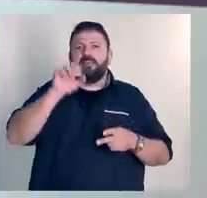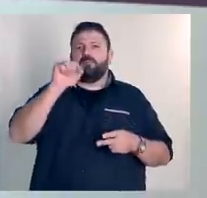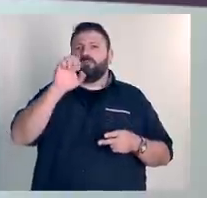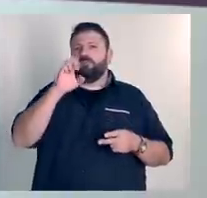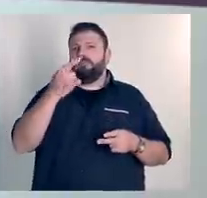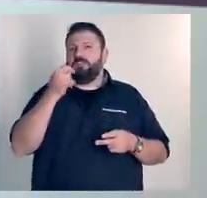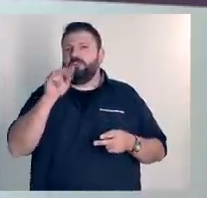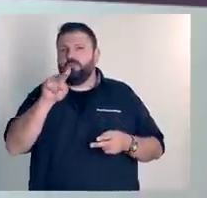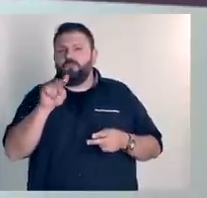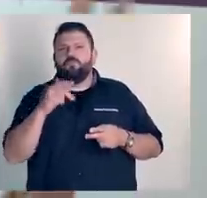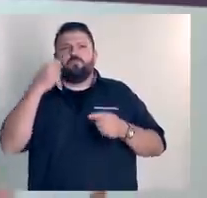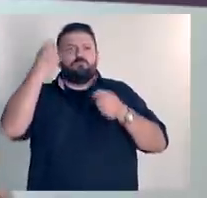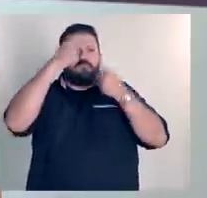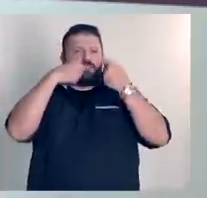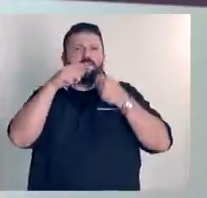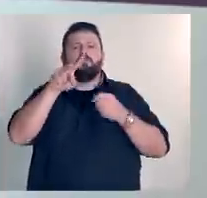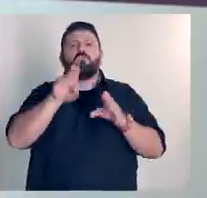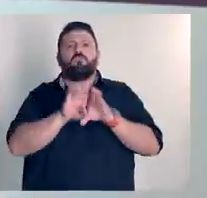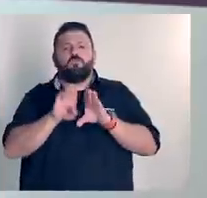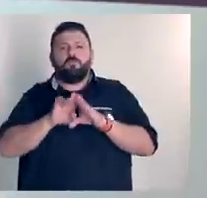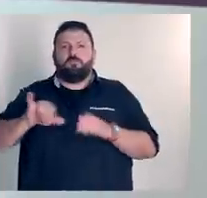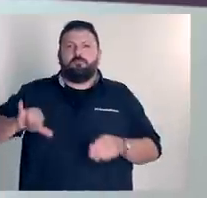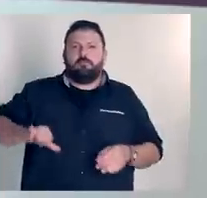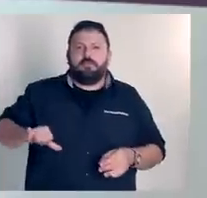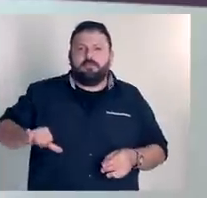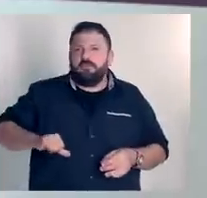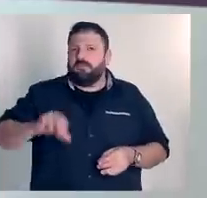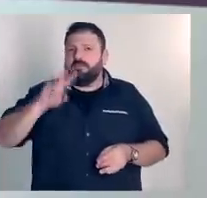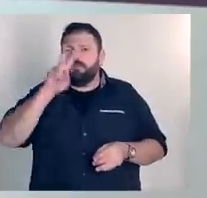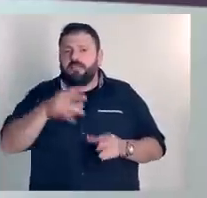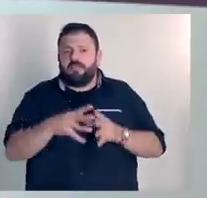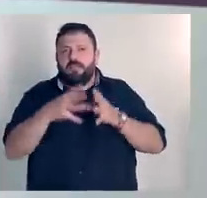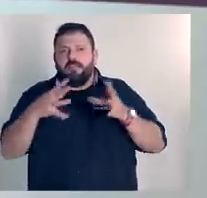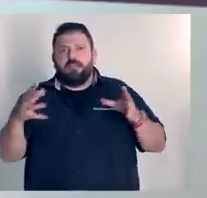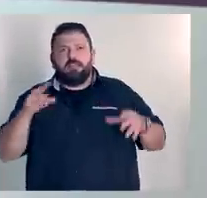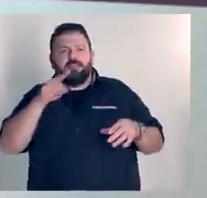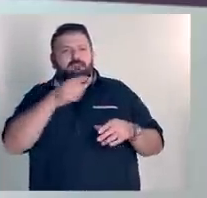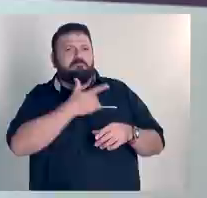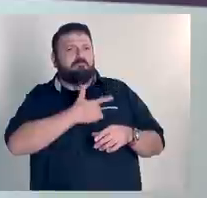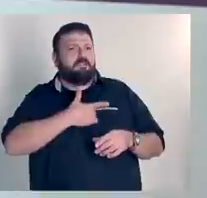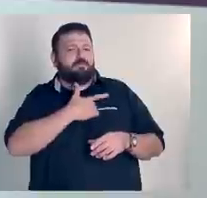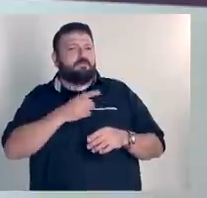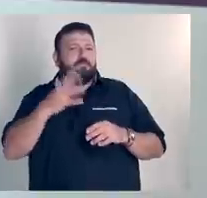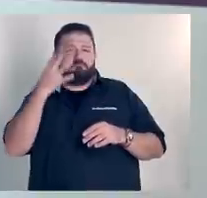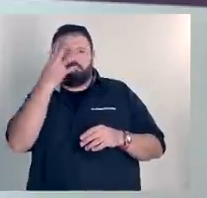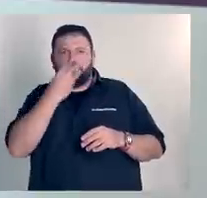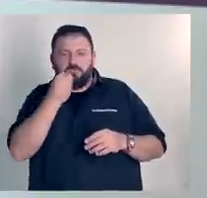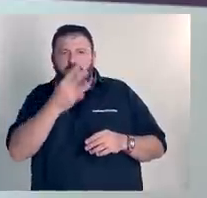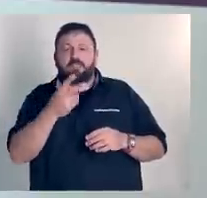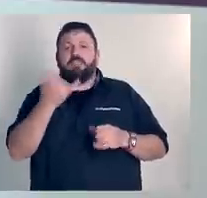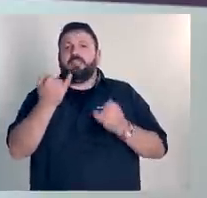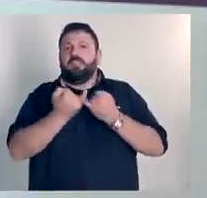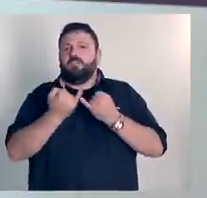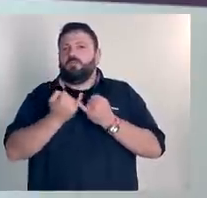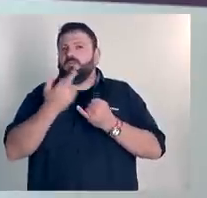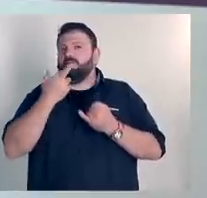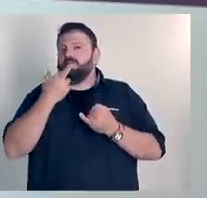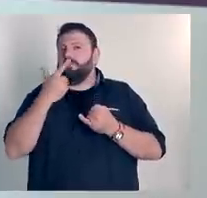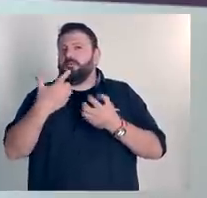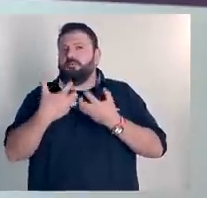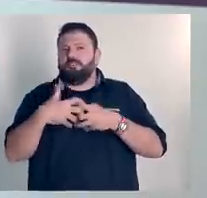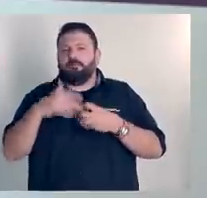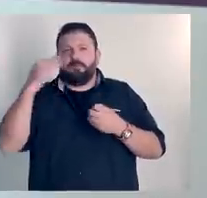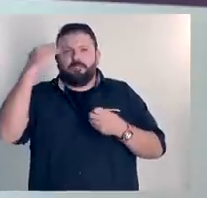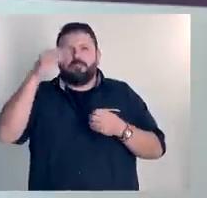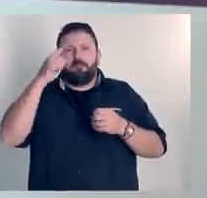que digan, oye, me interesa crecer, es una línea maravillosa y van a tener aparte los mejores empresarios para que les compartan